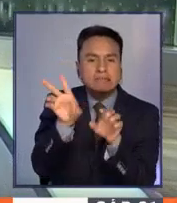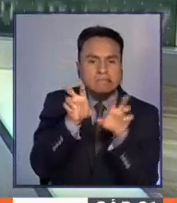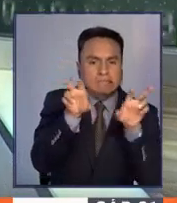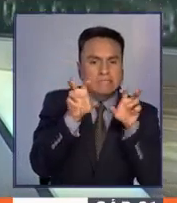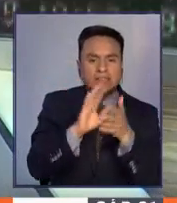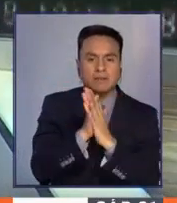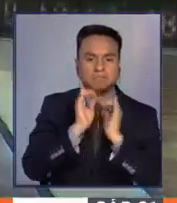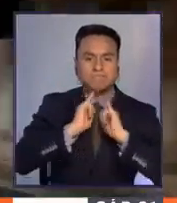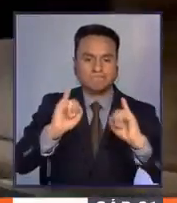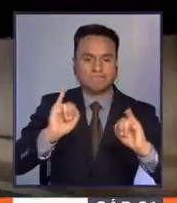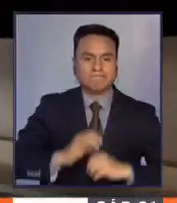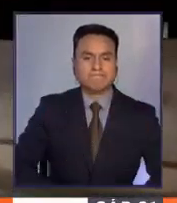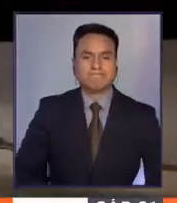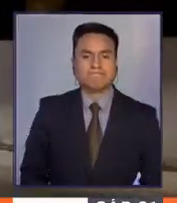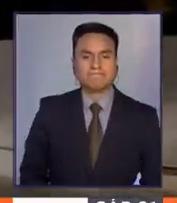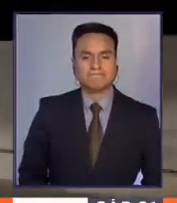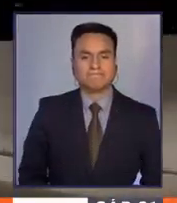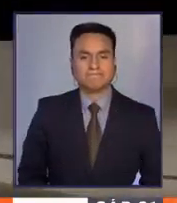nota.